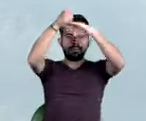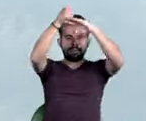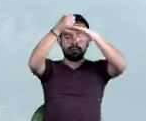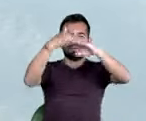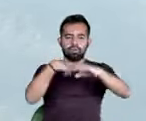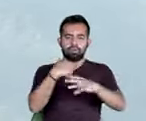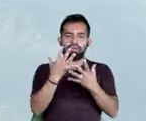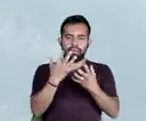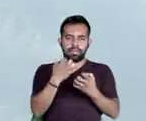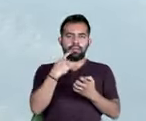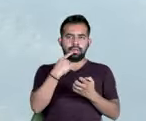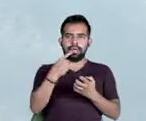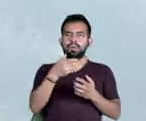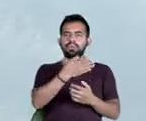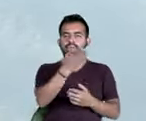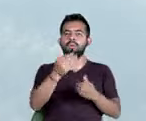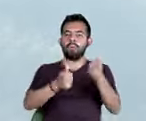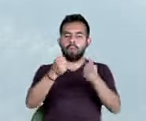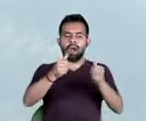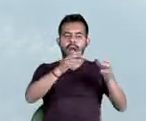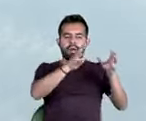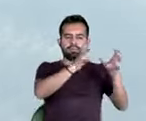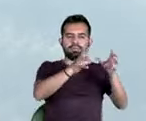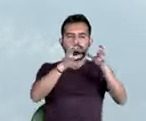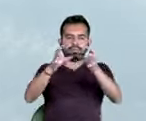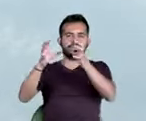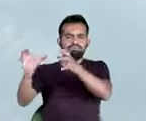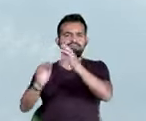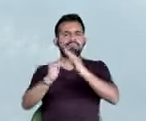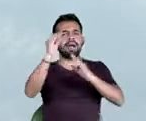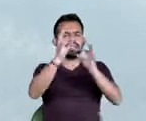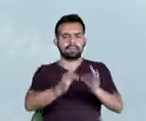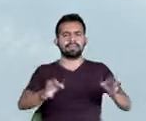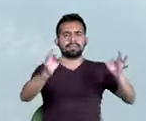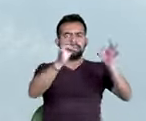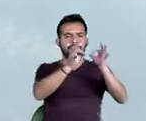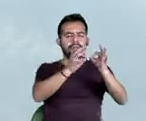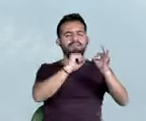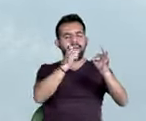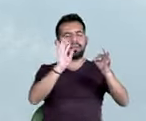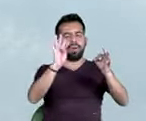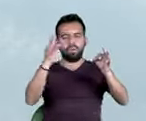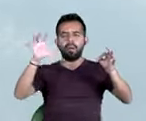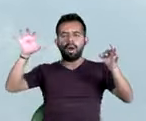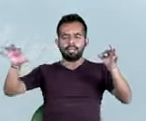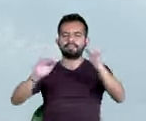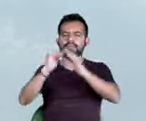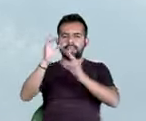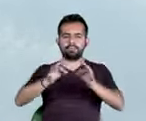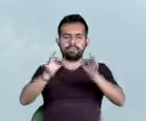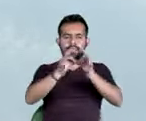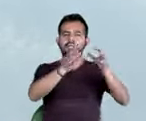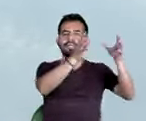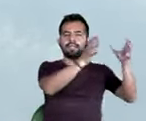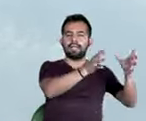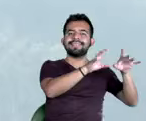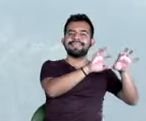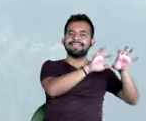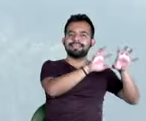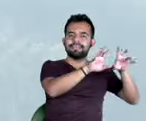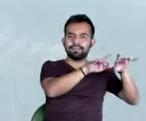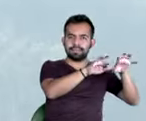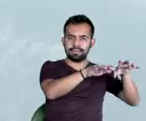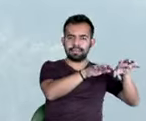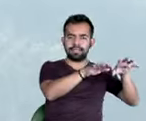las tres patas fundamentales de nuestro modelo de gestión, y hay una cuarta que es aún más importante, es secretarías elaborando